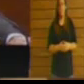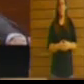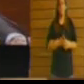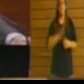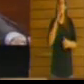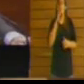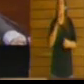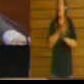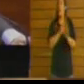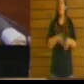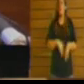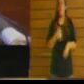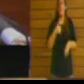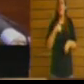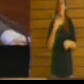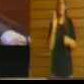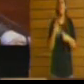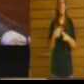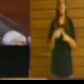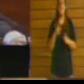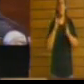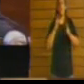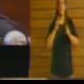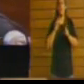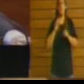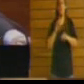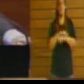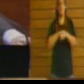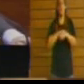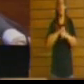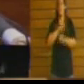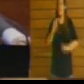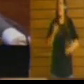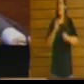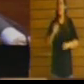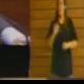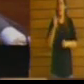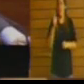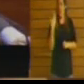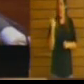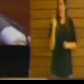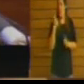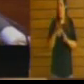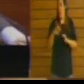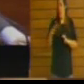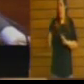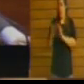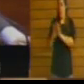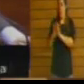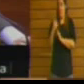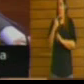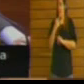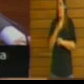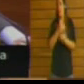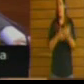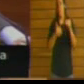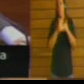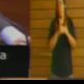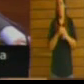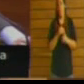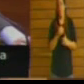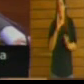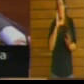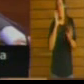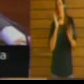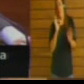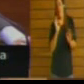defensor de la política educativa del Gobierno, y se lo decía anteriormente a una compañera de escaño, iba a ser Bildu, evidentemente. ¿Por